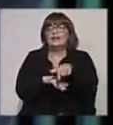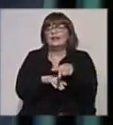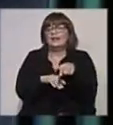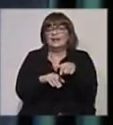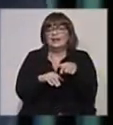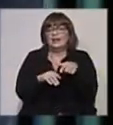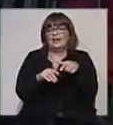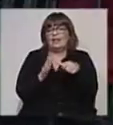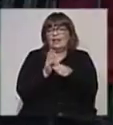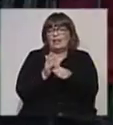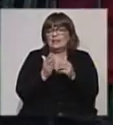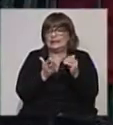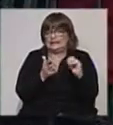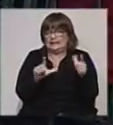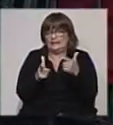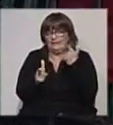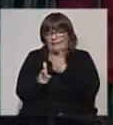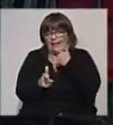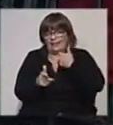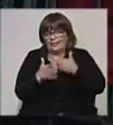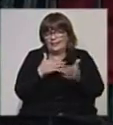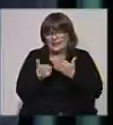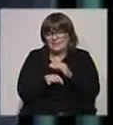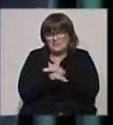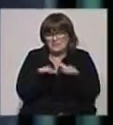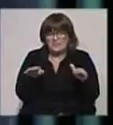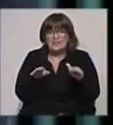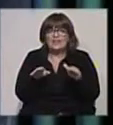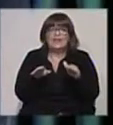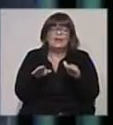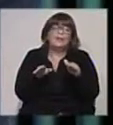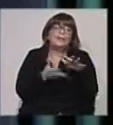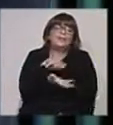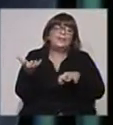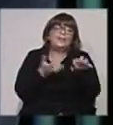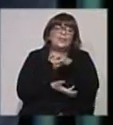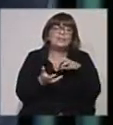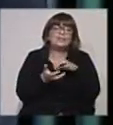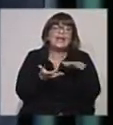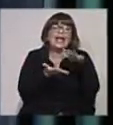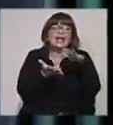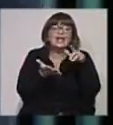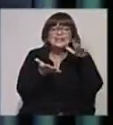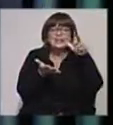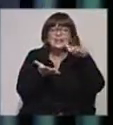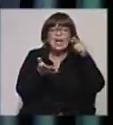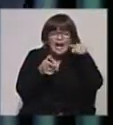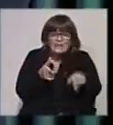es mínima, que es mucho más el costo que puede tener, el daño medioambiental en algunas